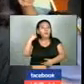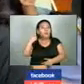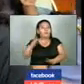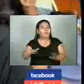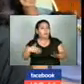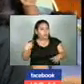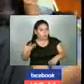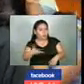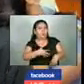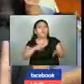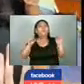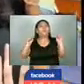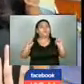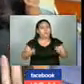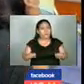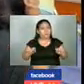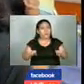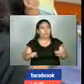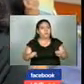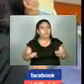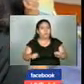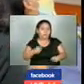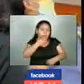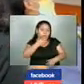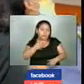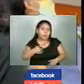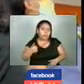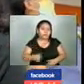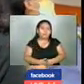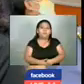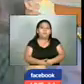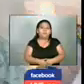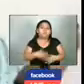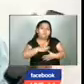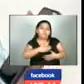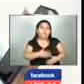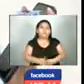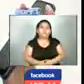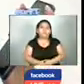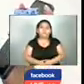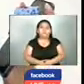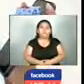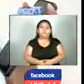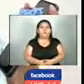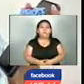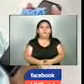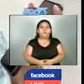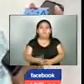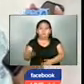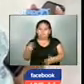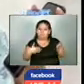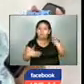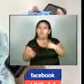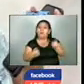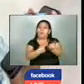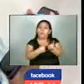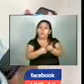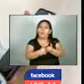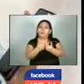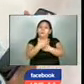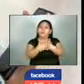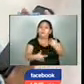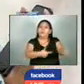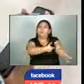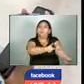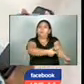si tenemos la capacidad de hacerlo, creo que es bastante bueno que podamos hacerlo. Se una a esta jornada de donación, ya que con